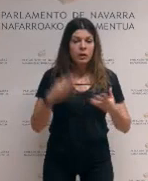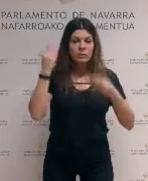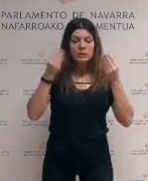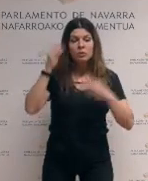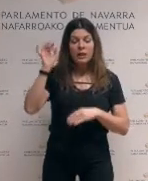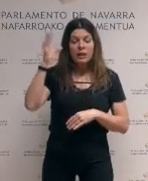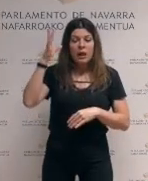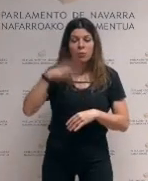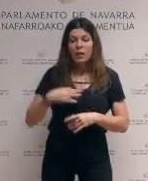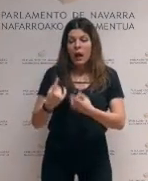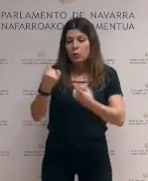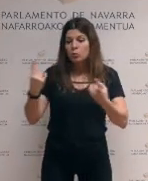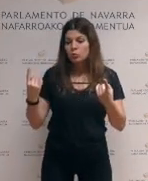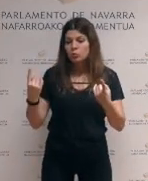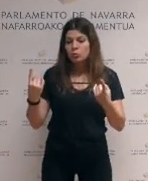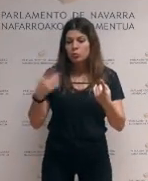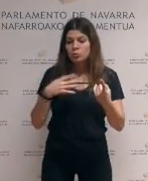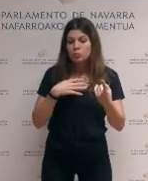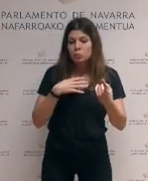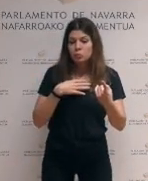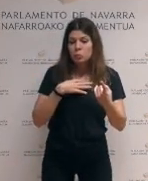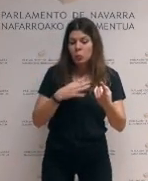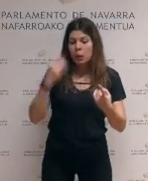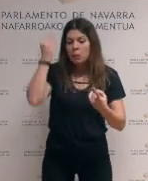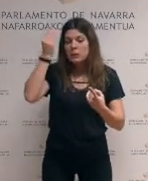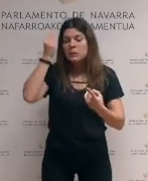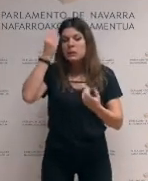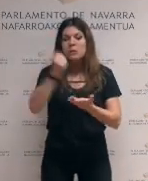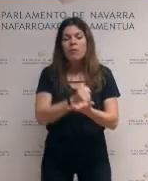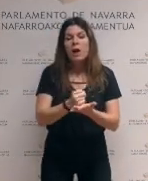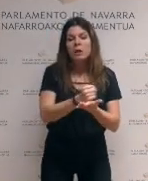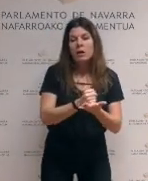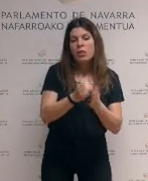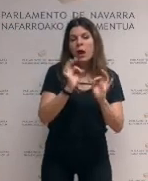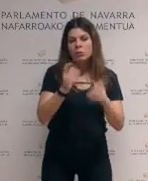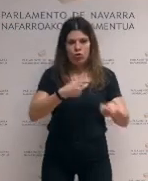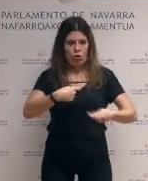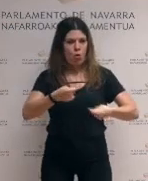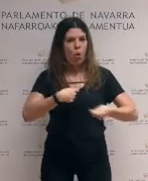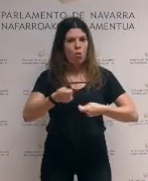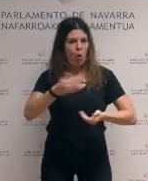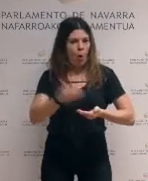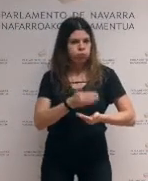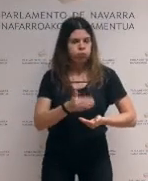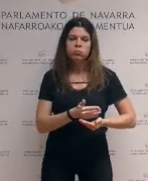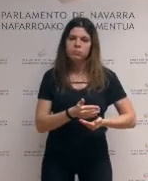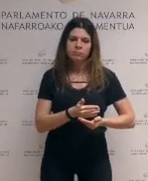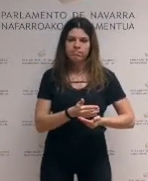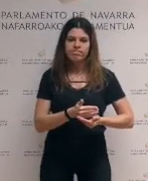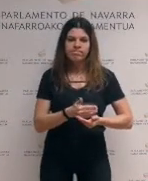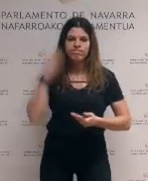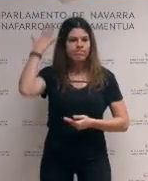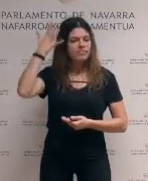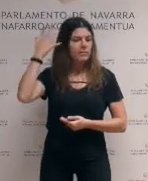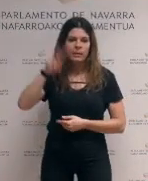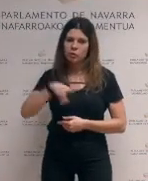muchos de ustedes, muchos de nosotros podíamos tener de que las farmacias son un negocio altamente rentable, pues en nuestra comunidad autónoma no es